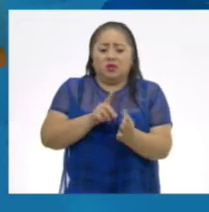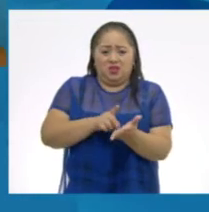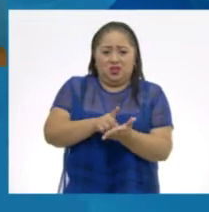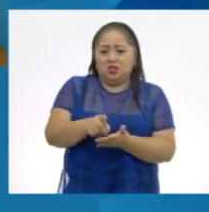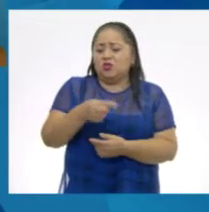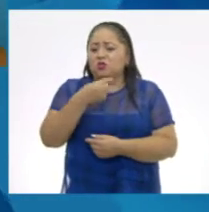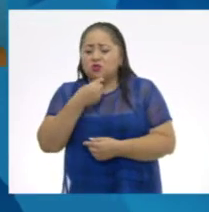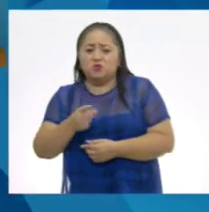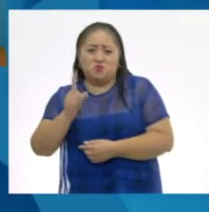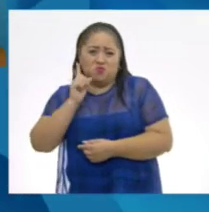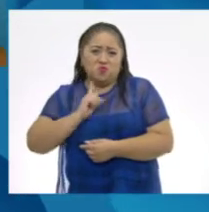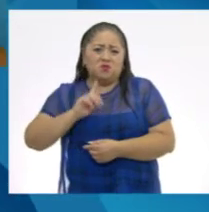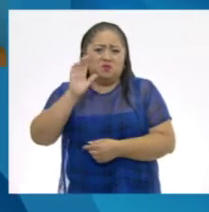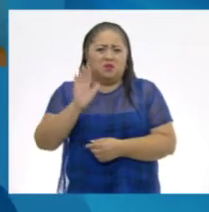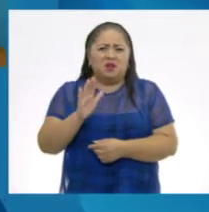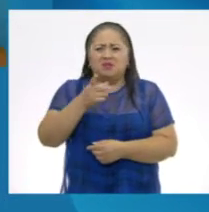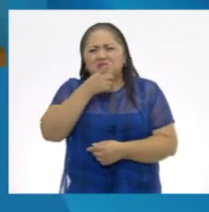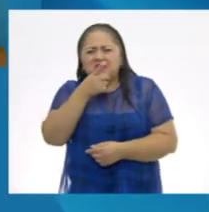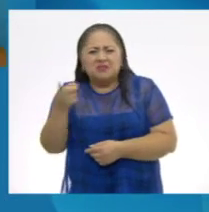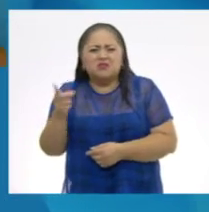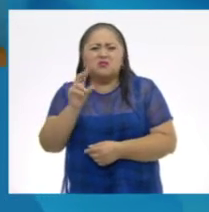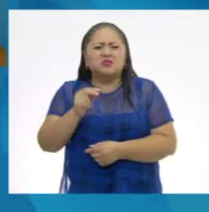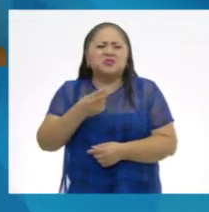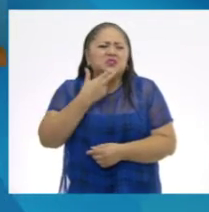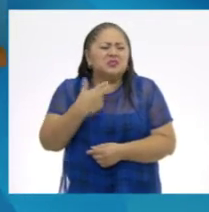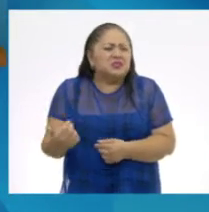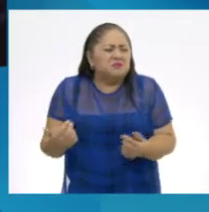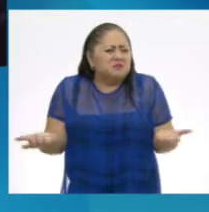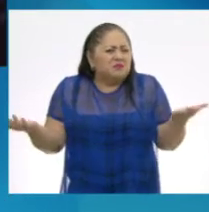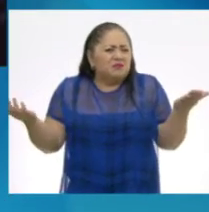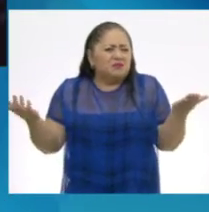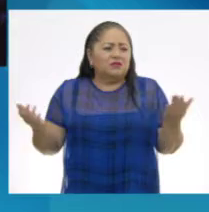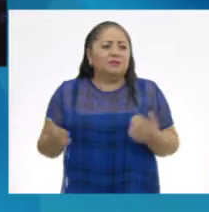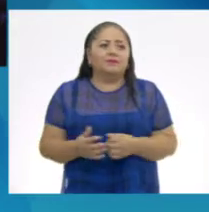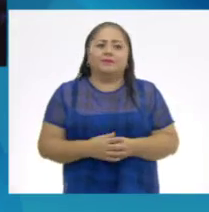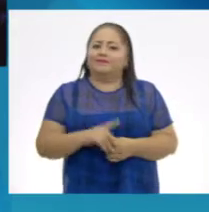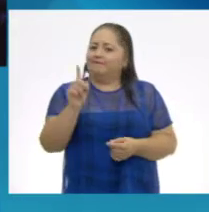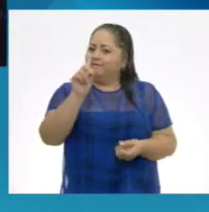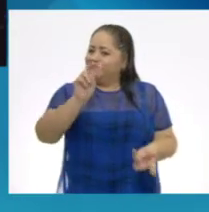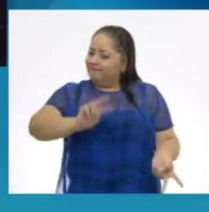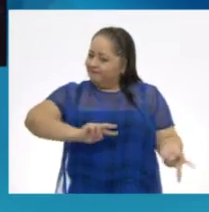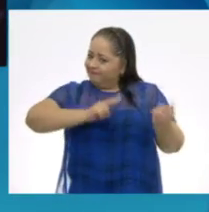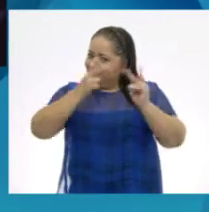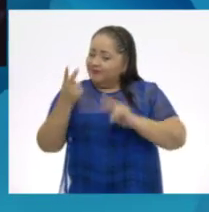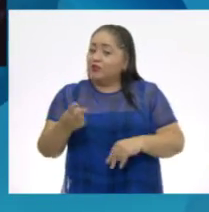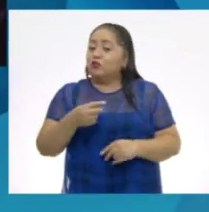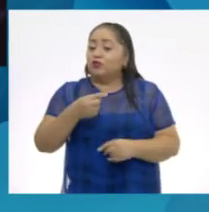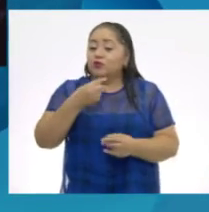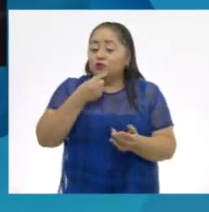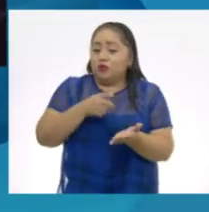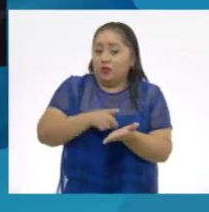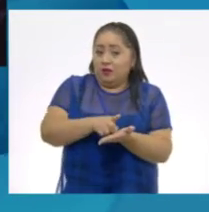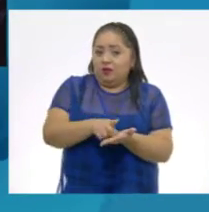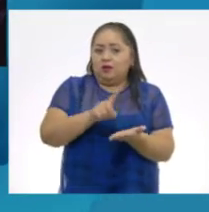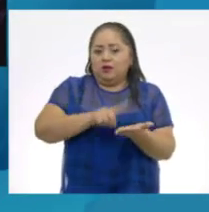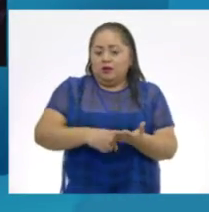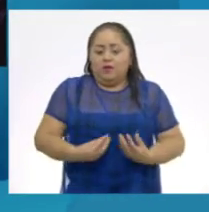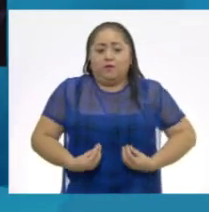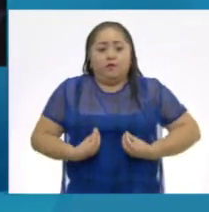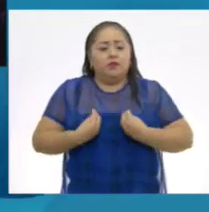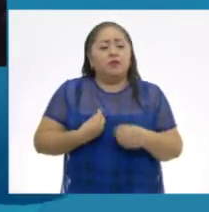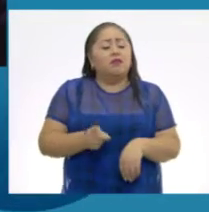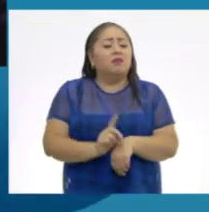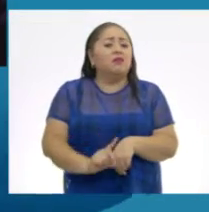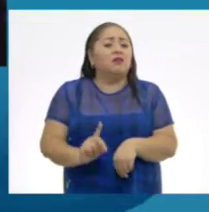de niñas y niños suenan a esas cosas que no sirven para nada. Al contrario, Nacho. Los derechos están en nuestra vida todo